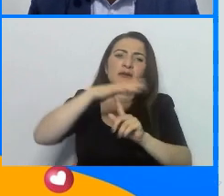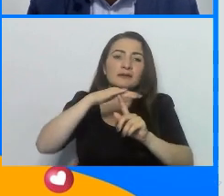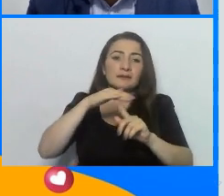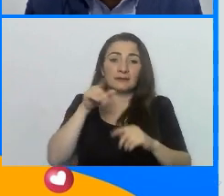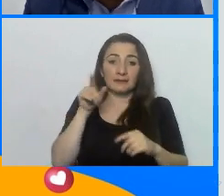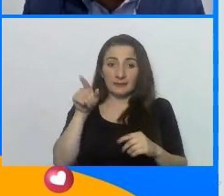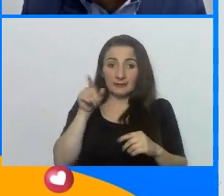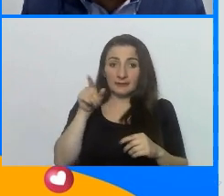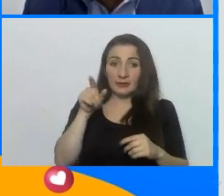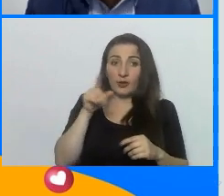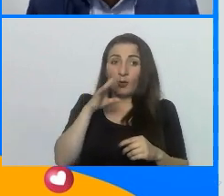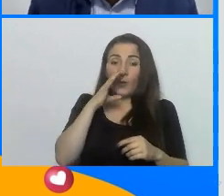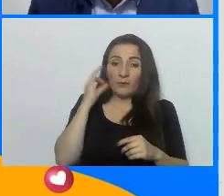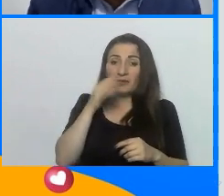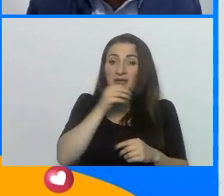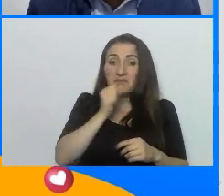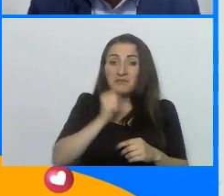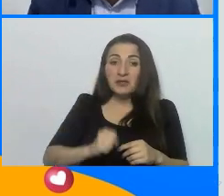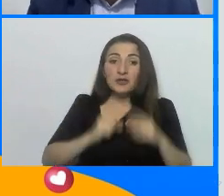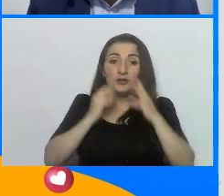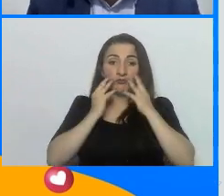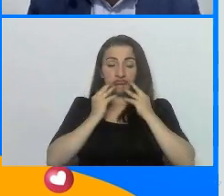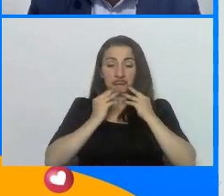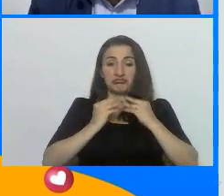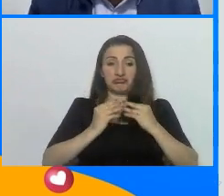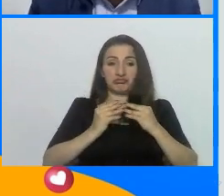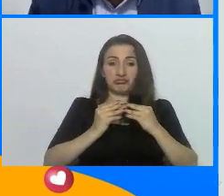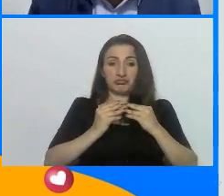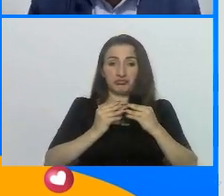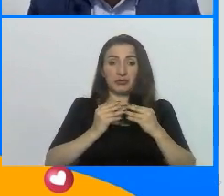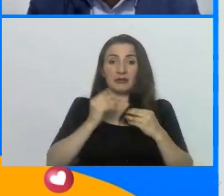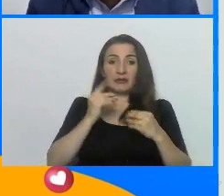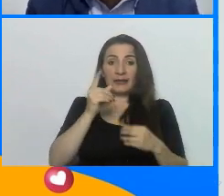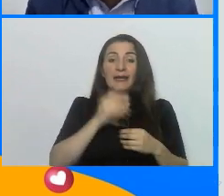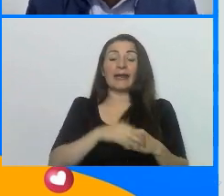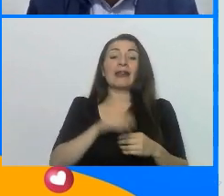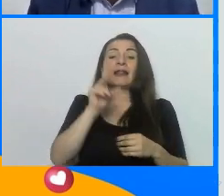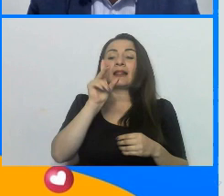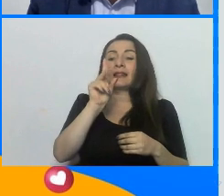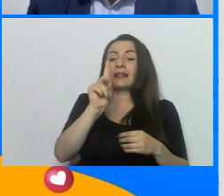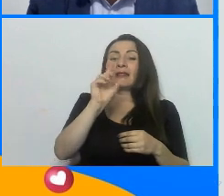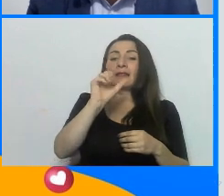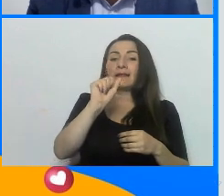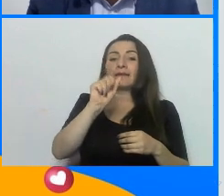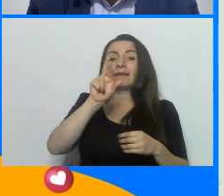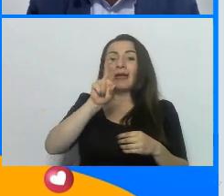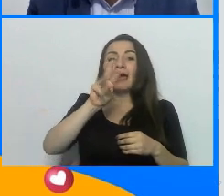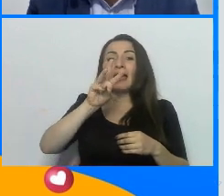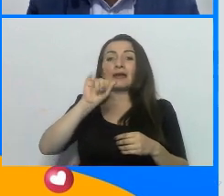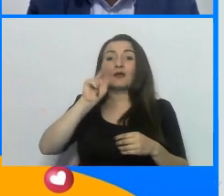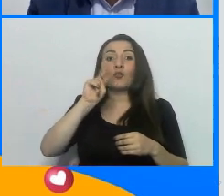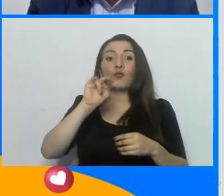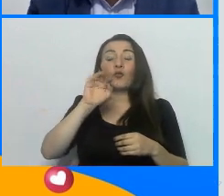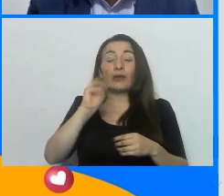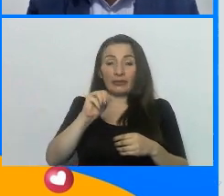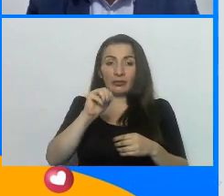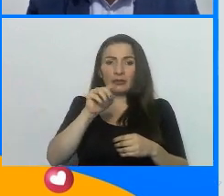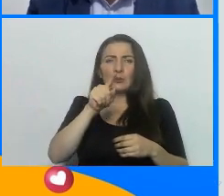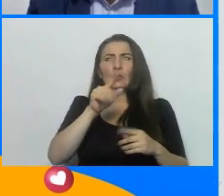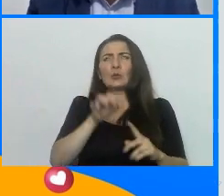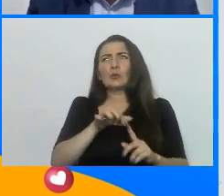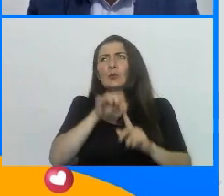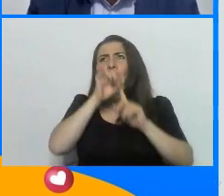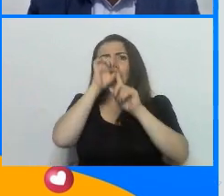señor, ese viejito que ustedes ahí ven de barba, es Charles Darwin, ¿sí? Este personaje es